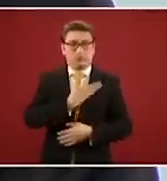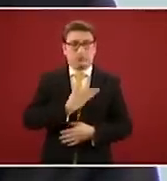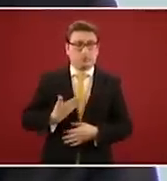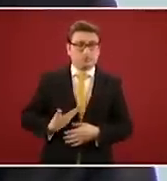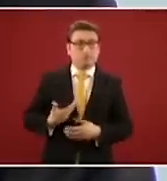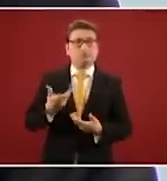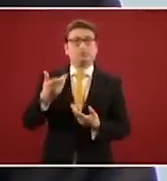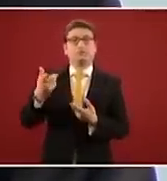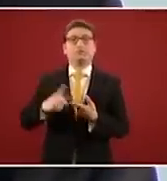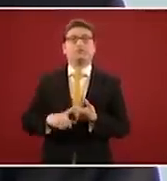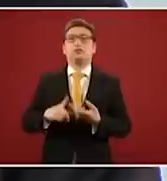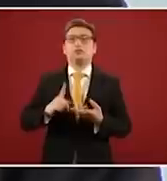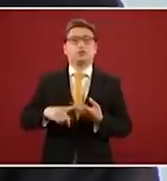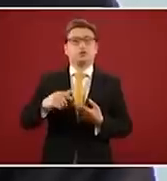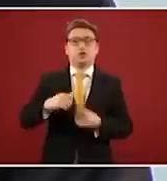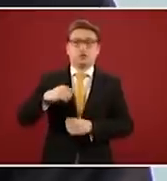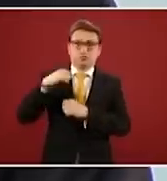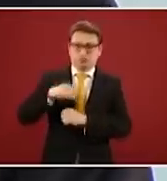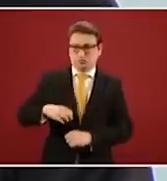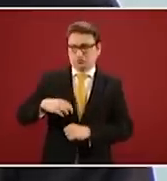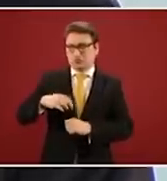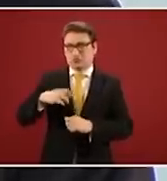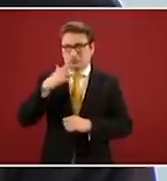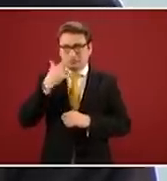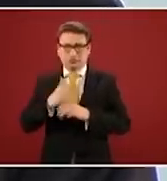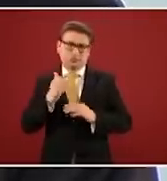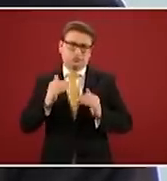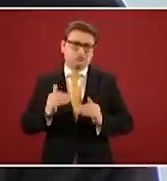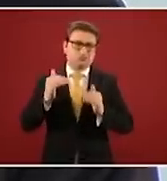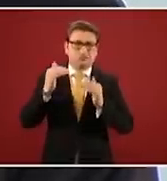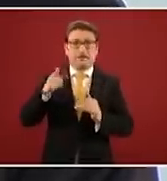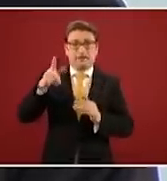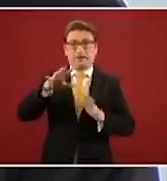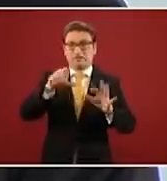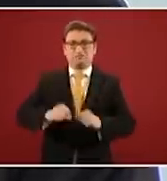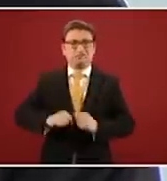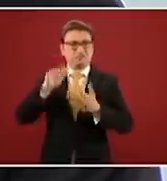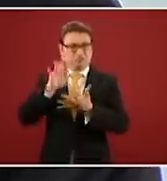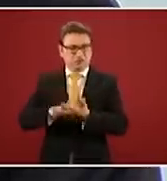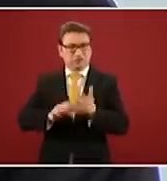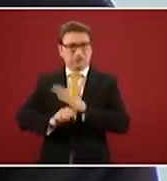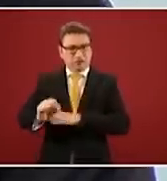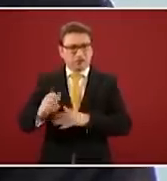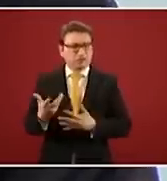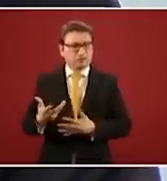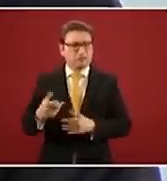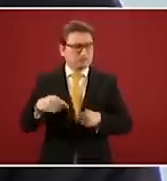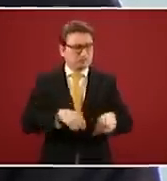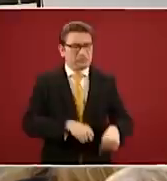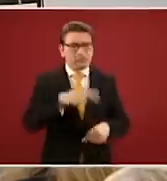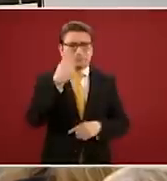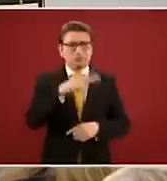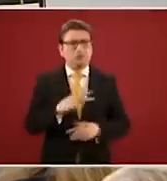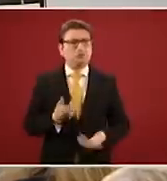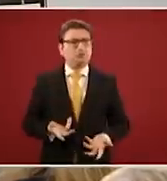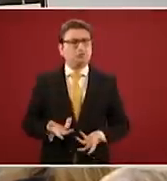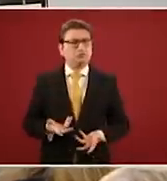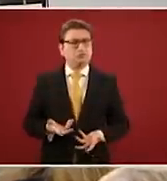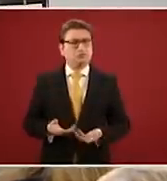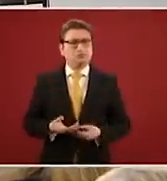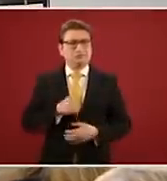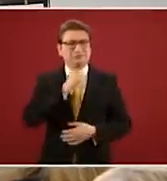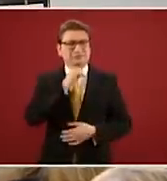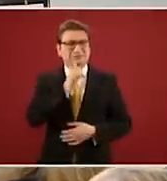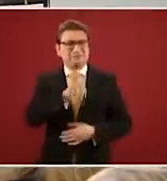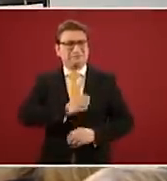presidentes, funcionarios de alto nivel en la cárcel, y en México